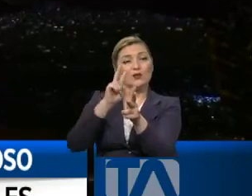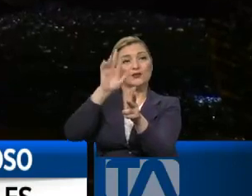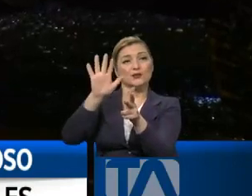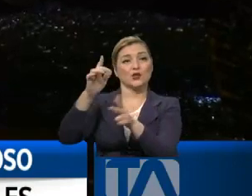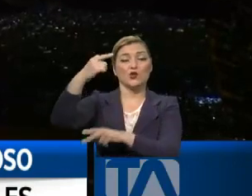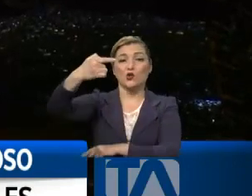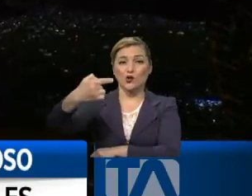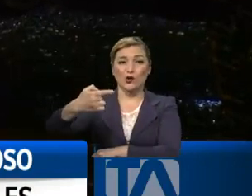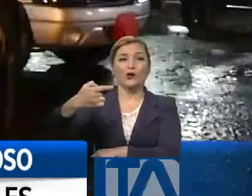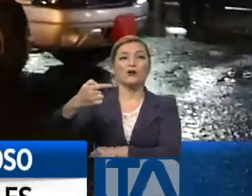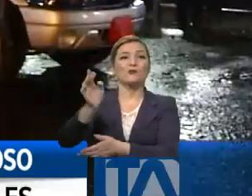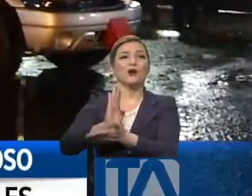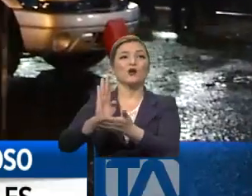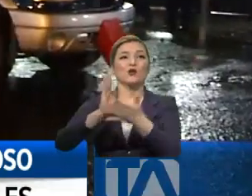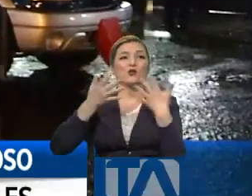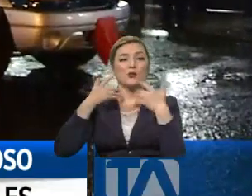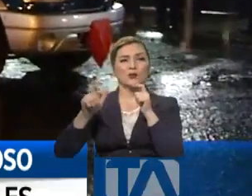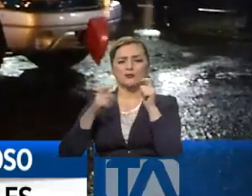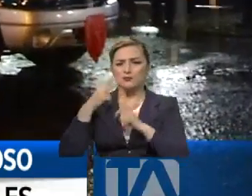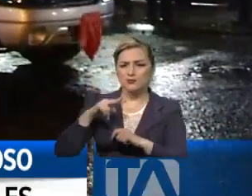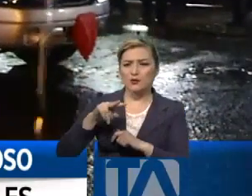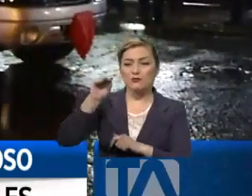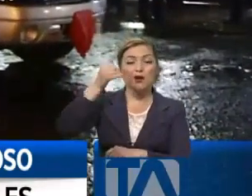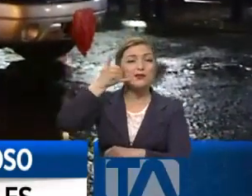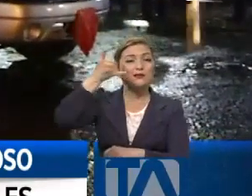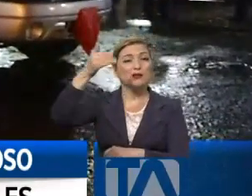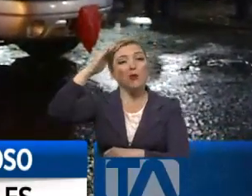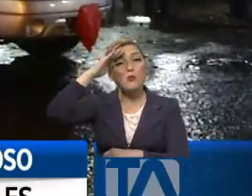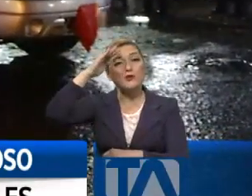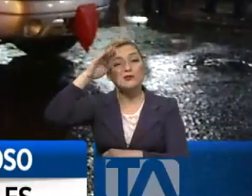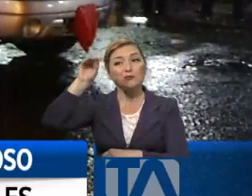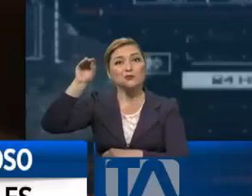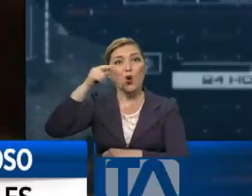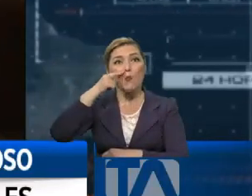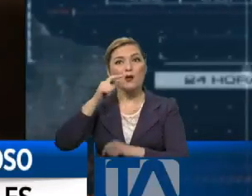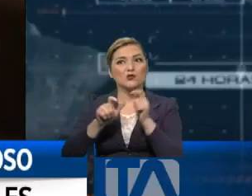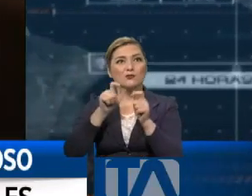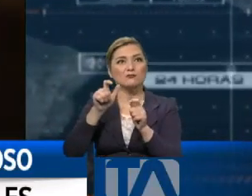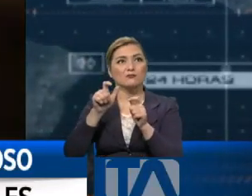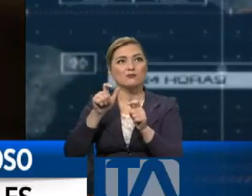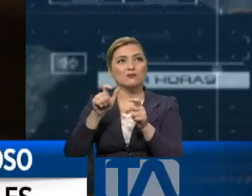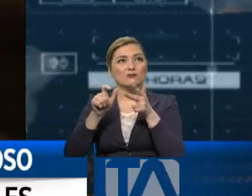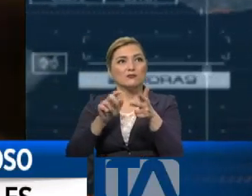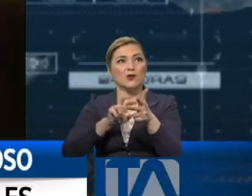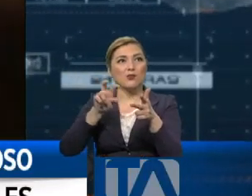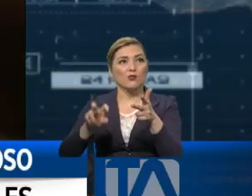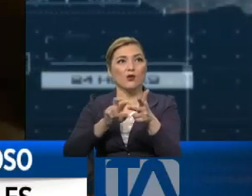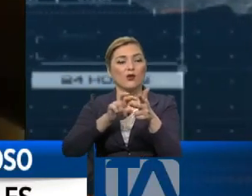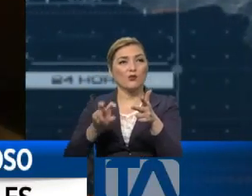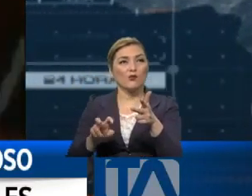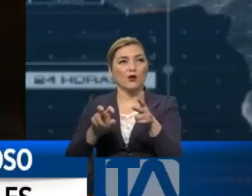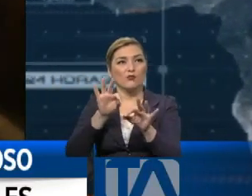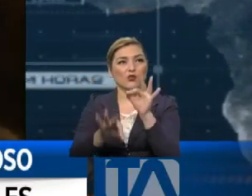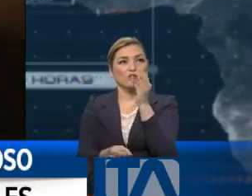25 y la G, suburbio de la ciudad. Moradores del sector alertaron a las autoridades que sujetos desconocidos se bajaron y lo empezaron aparentemente